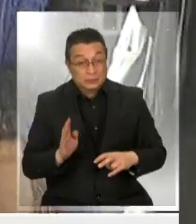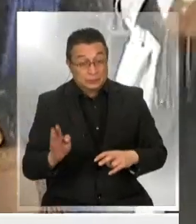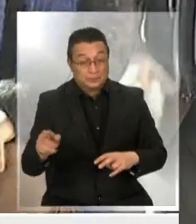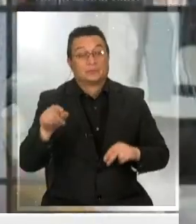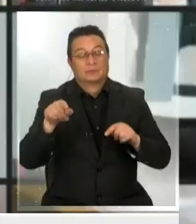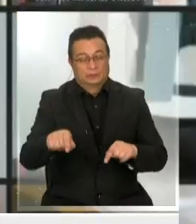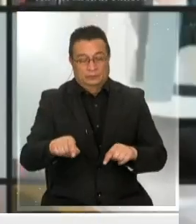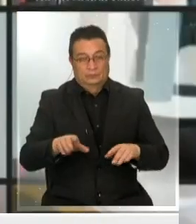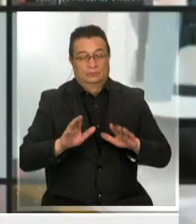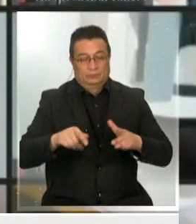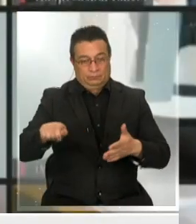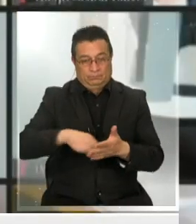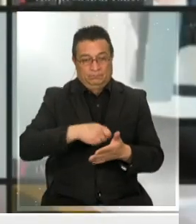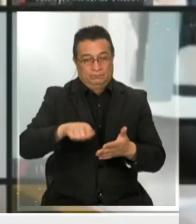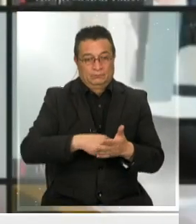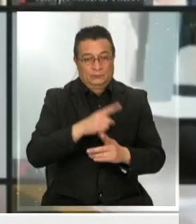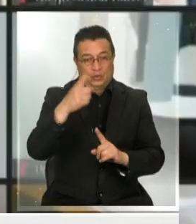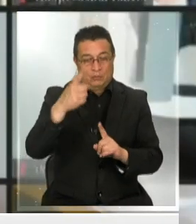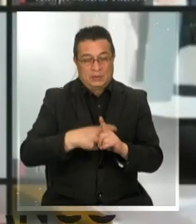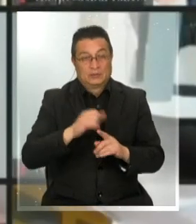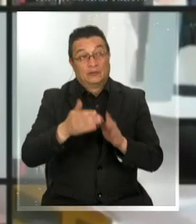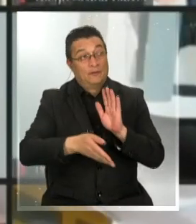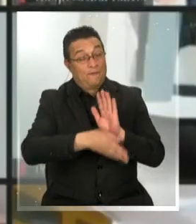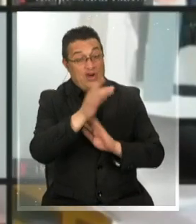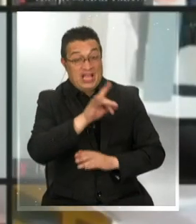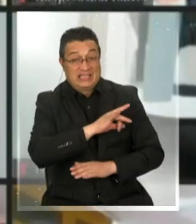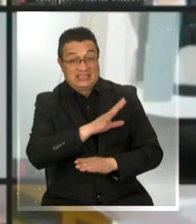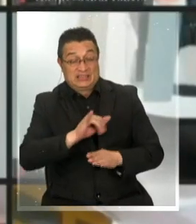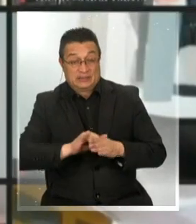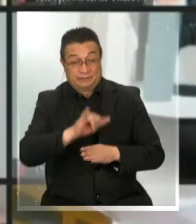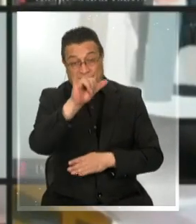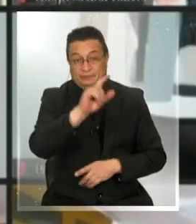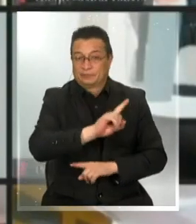con la medida cautelar de firma mensual y arraigo nacional. Cuyo verdadero tránsito en